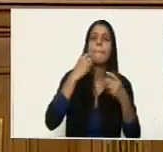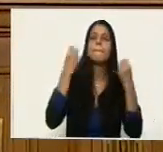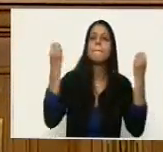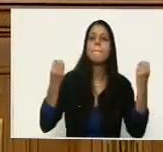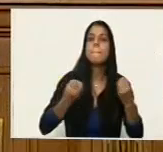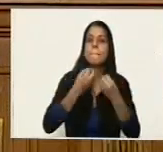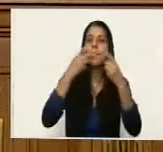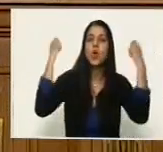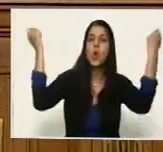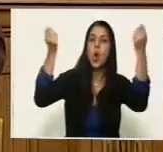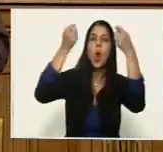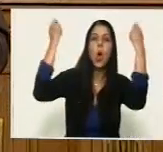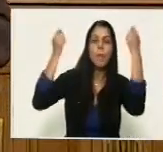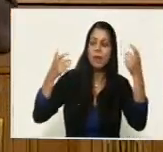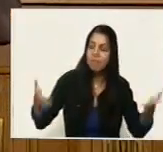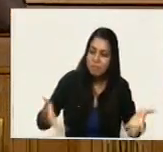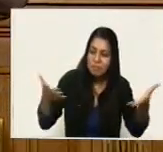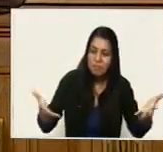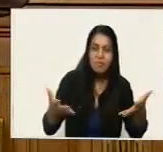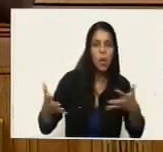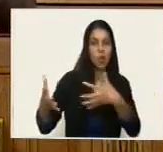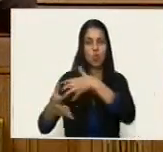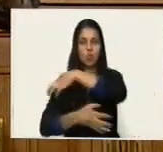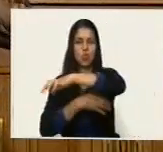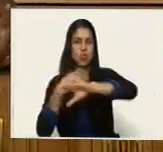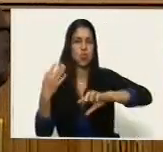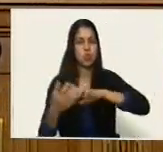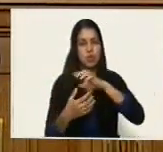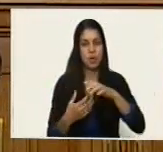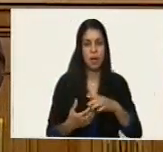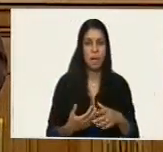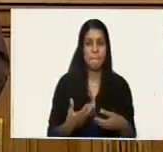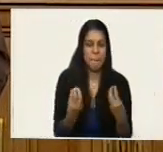agitar. Entonces te dice, ¿para qué hice yo